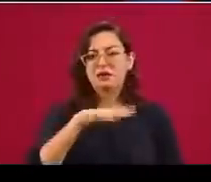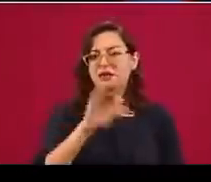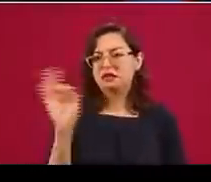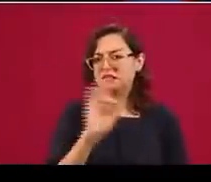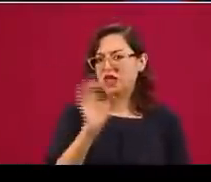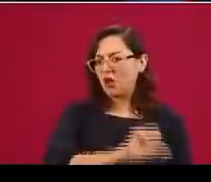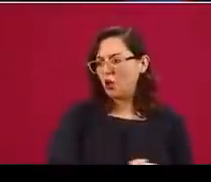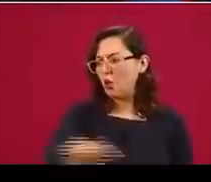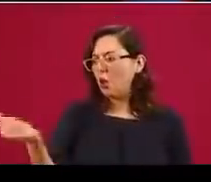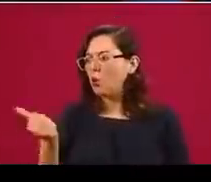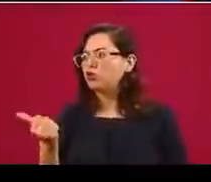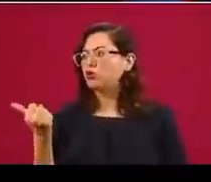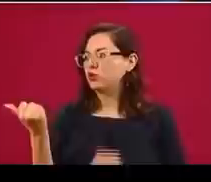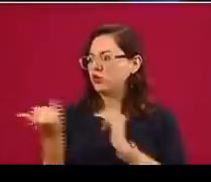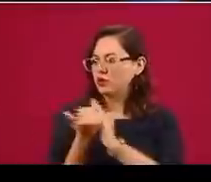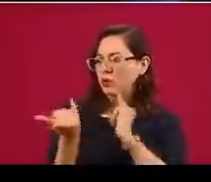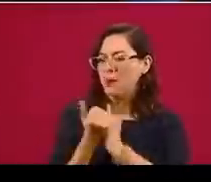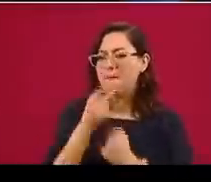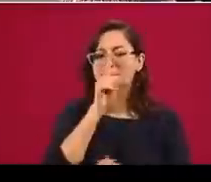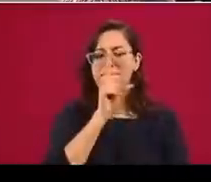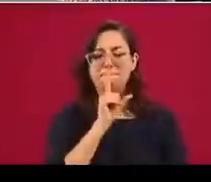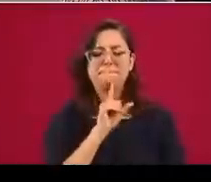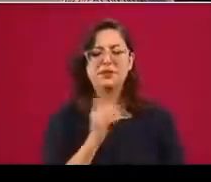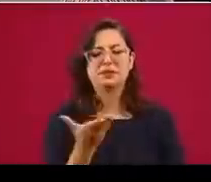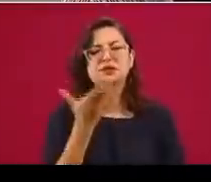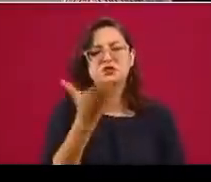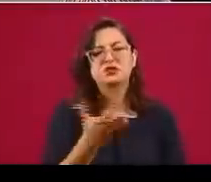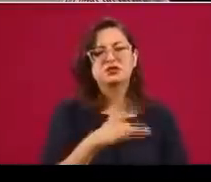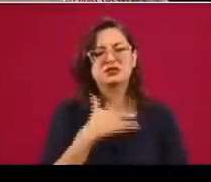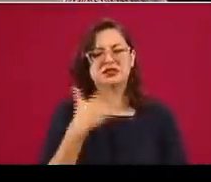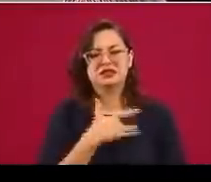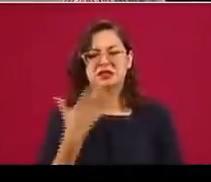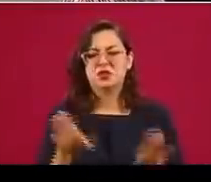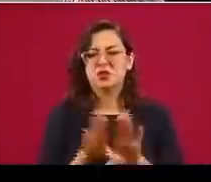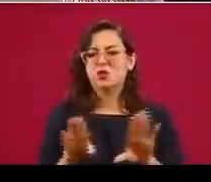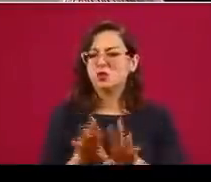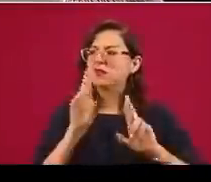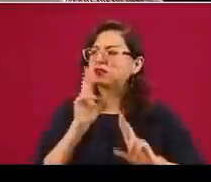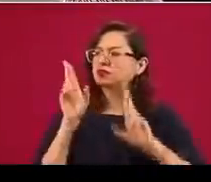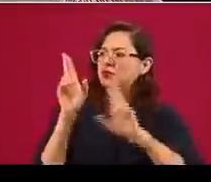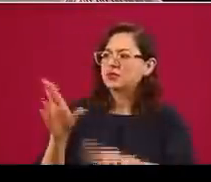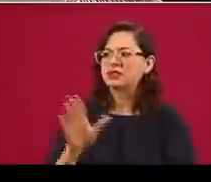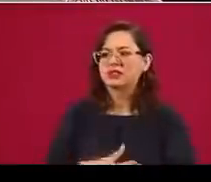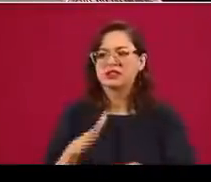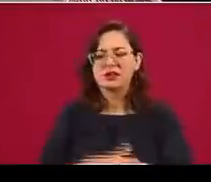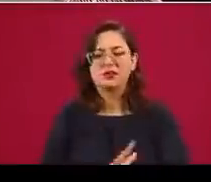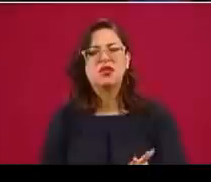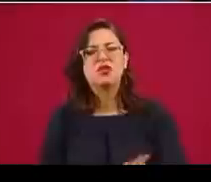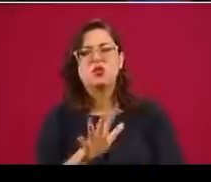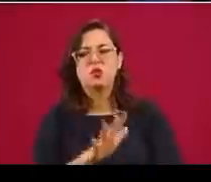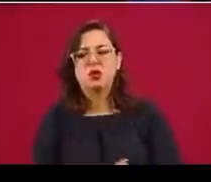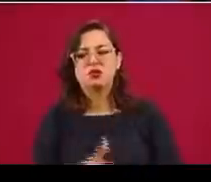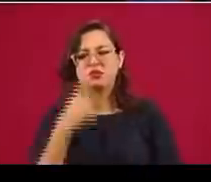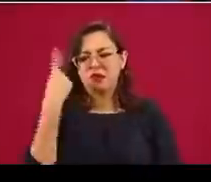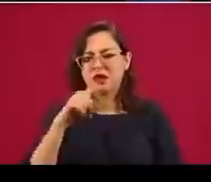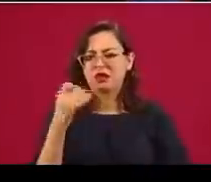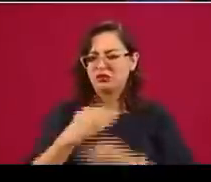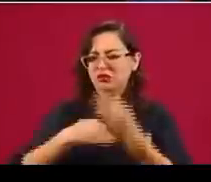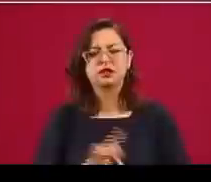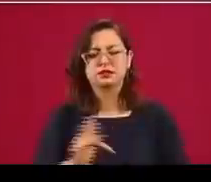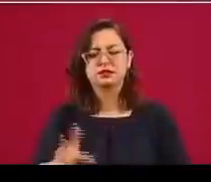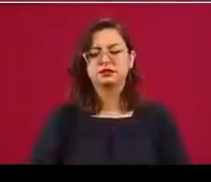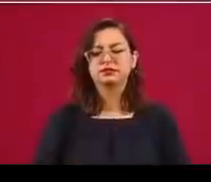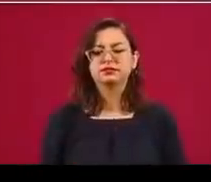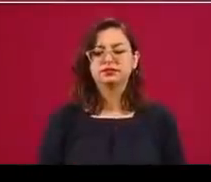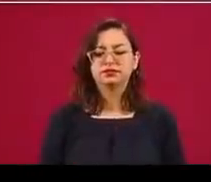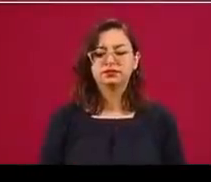similar? ¿Usted qué respuesta da a esto? ¿Hace algún llamado para que pueda haber mayor solidaridad y respeto hacia?